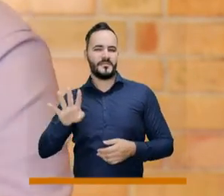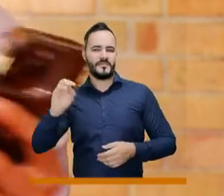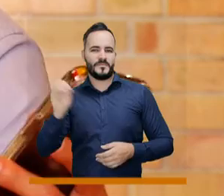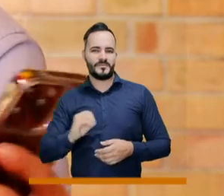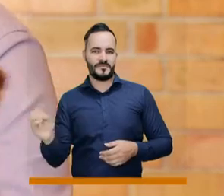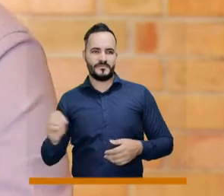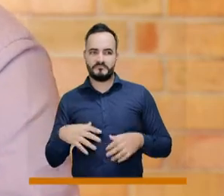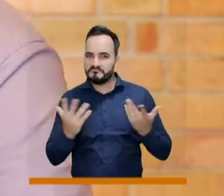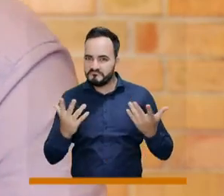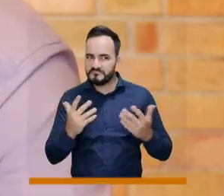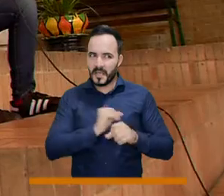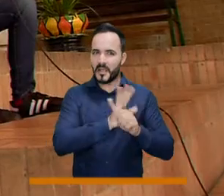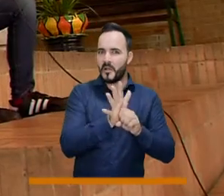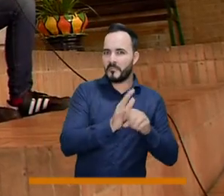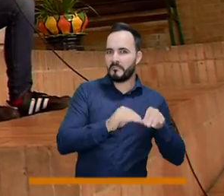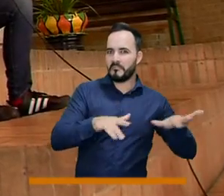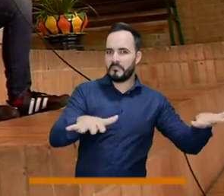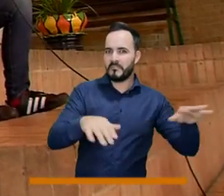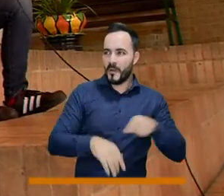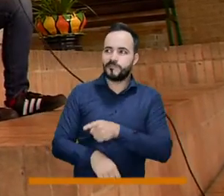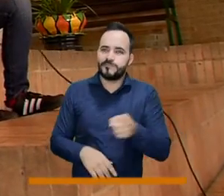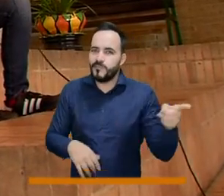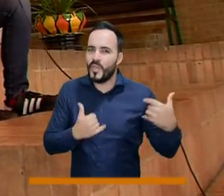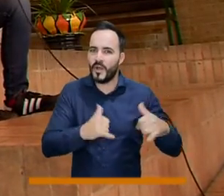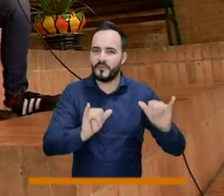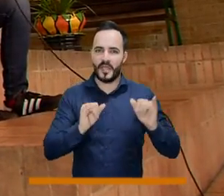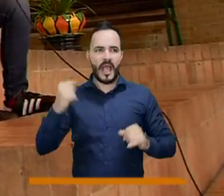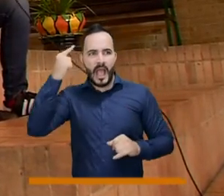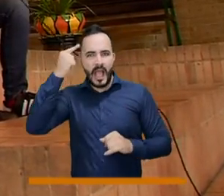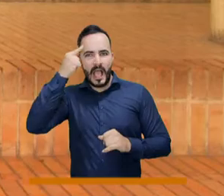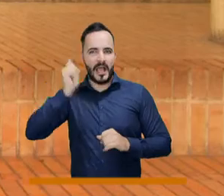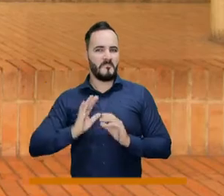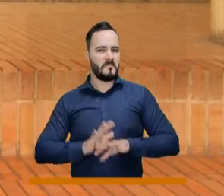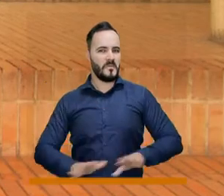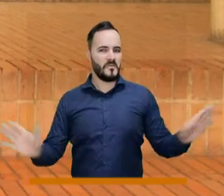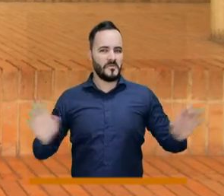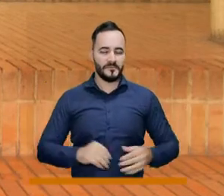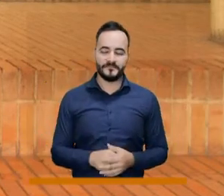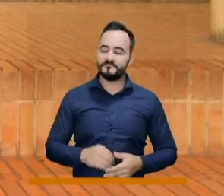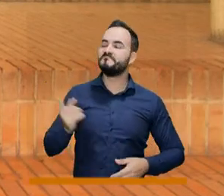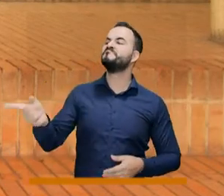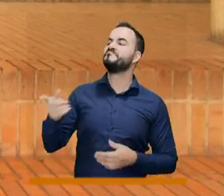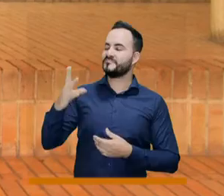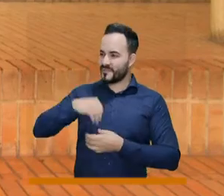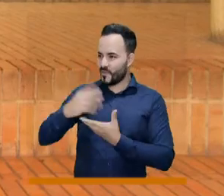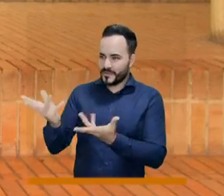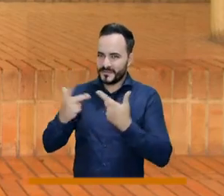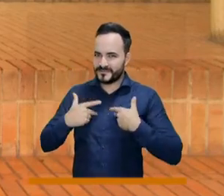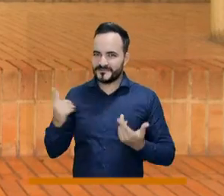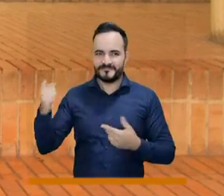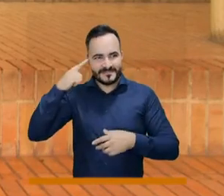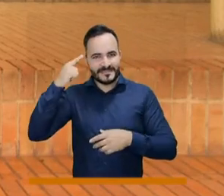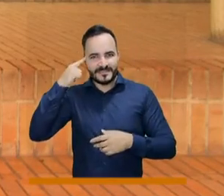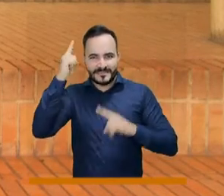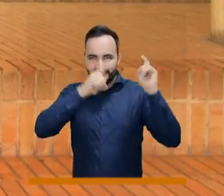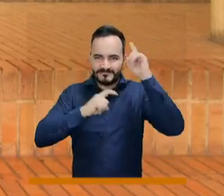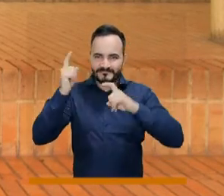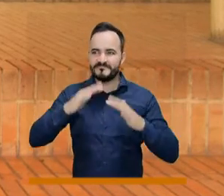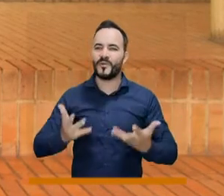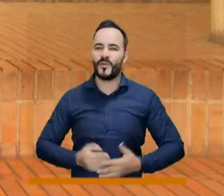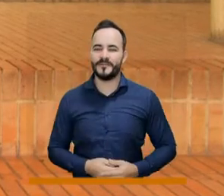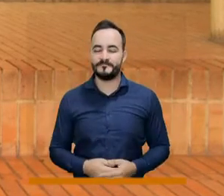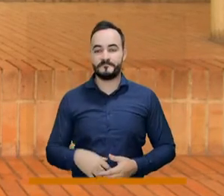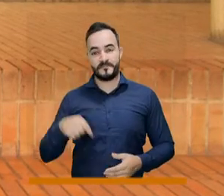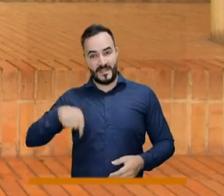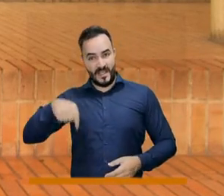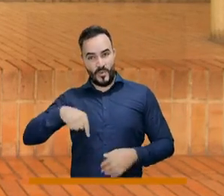opción, ya no los tiene pensativos. Paula, nos encontramos aquí en Moravia. Cuéntanos, ¿cuál es ese tema que te tiene reflexionando últimamente? En estos